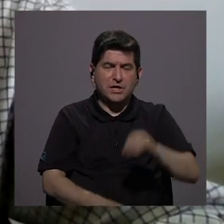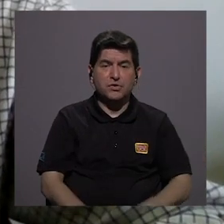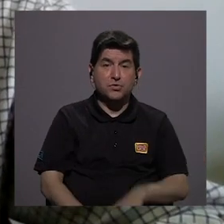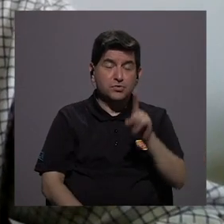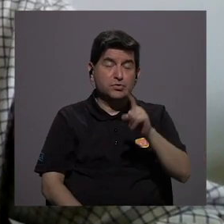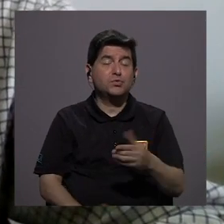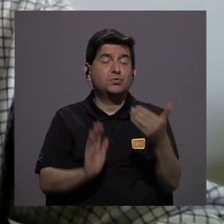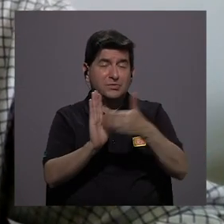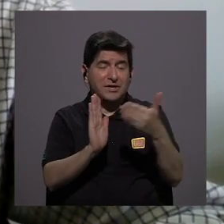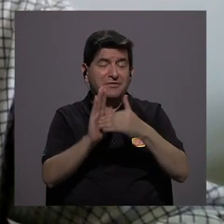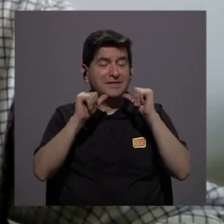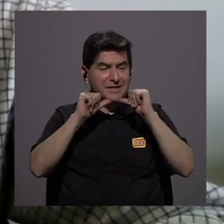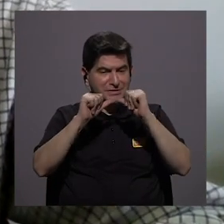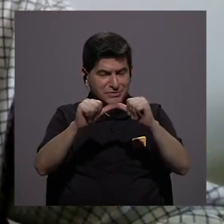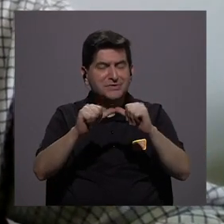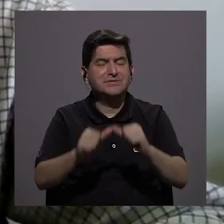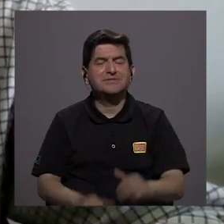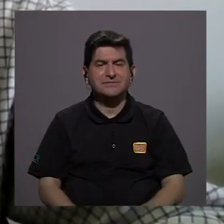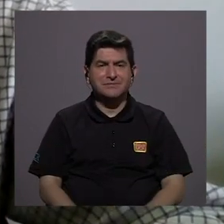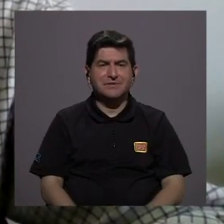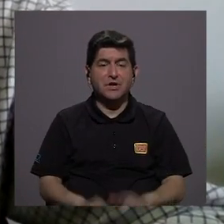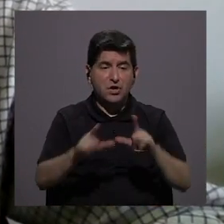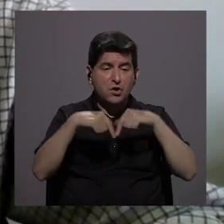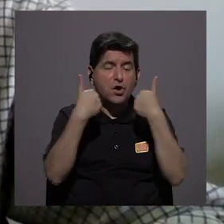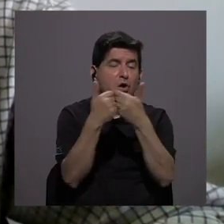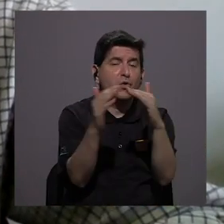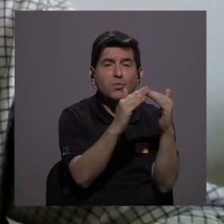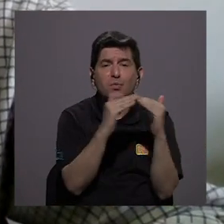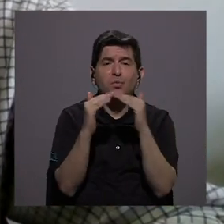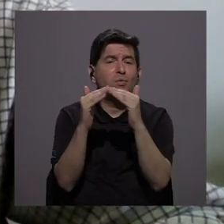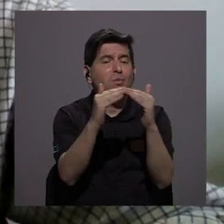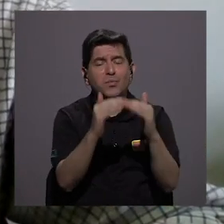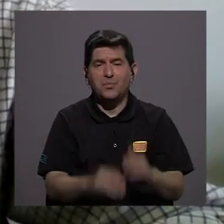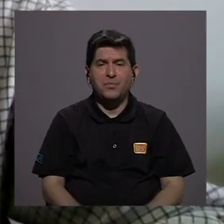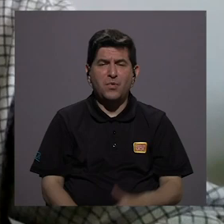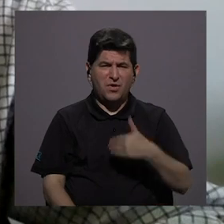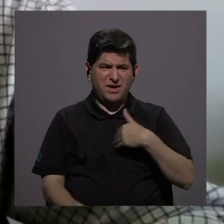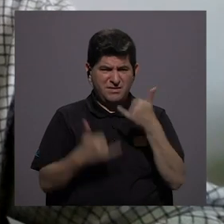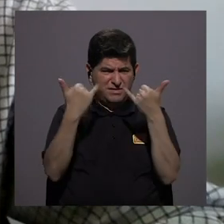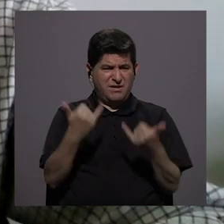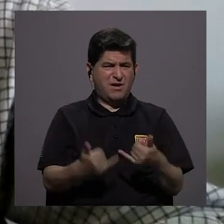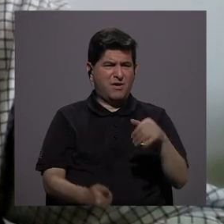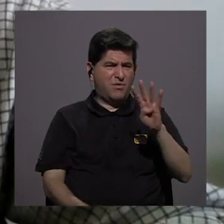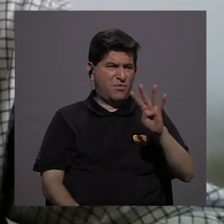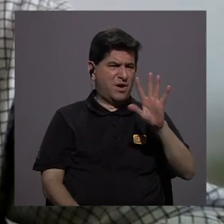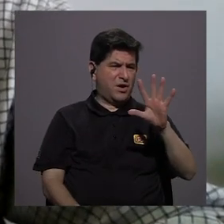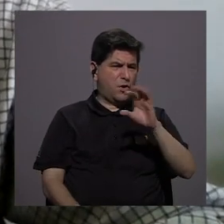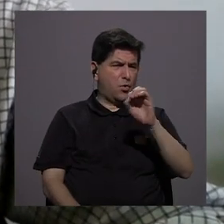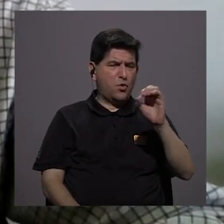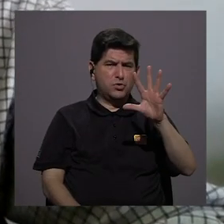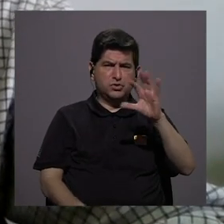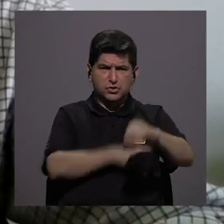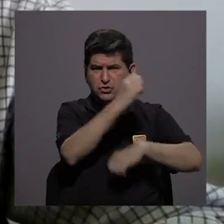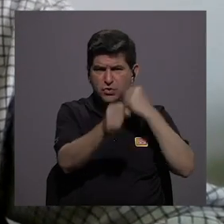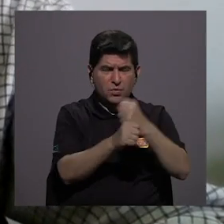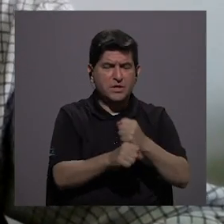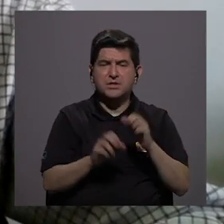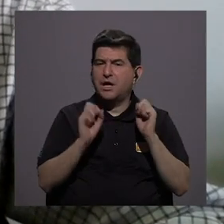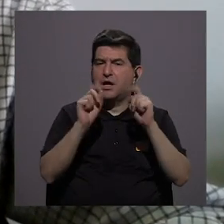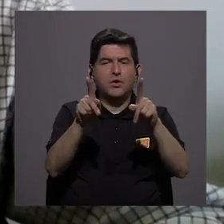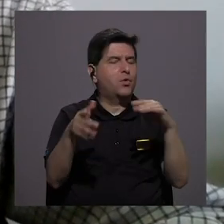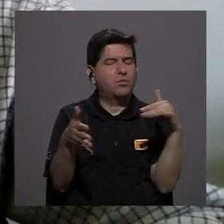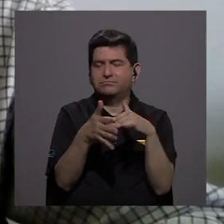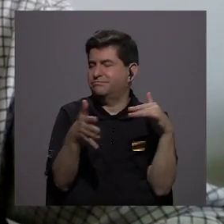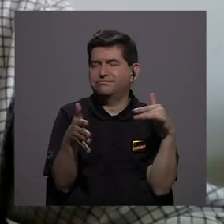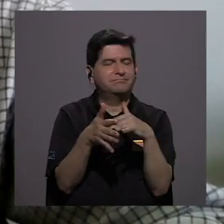uno de los grandes costos lo estamos viviendo todavía. Es decir, tenemos un grupo de población que ahora tiene 45, 50 años y que no